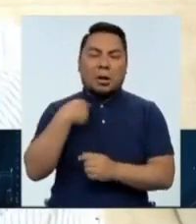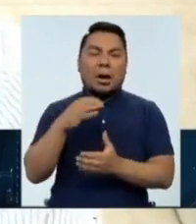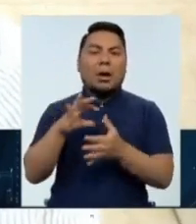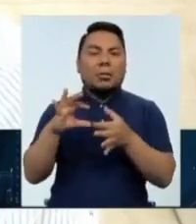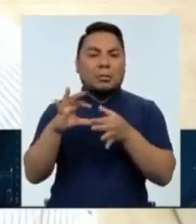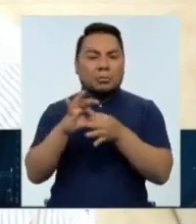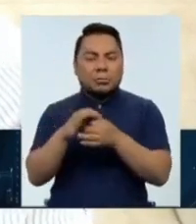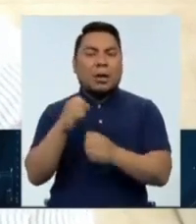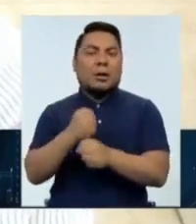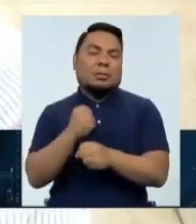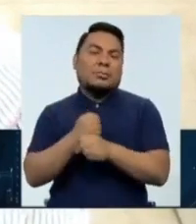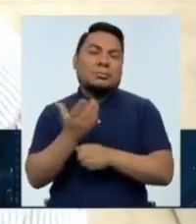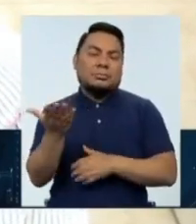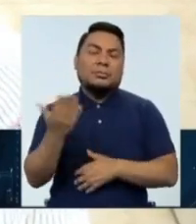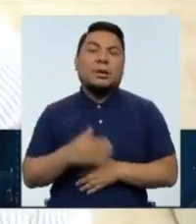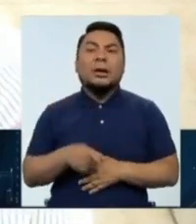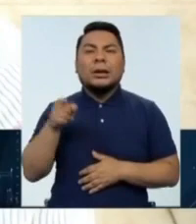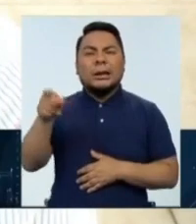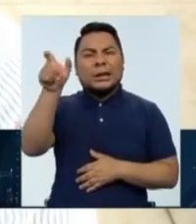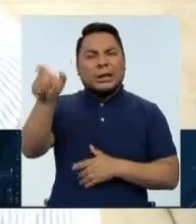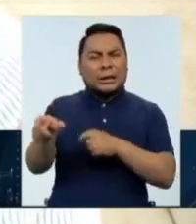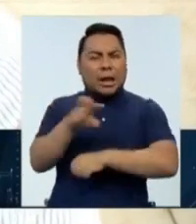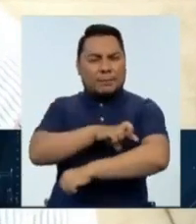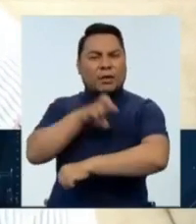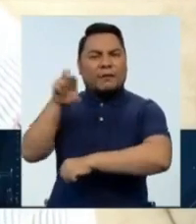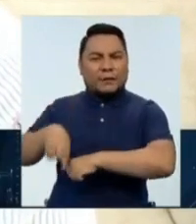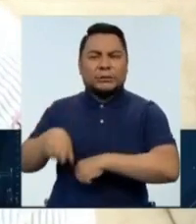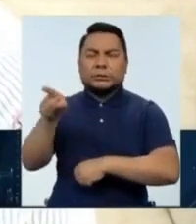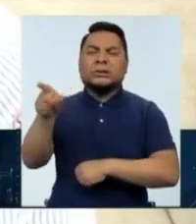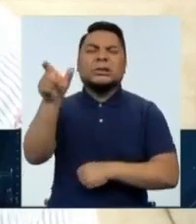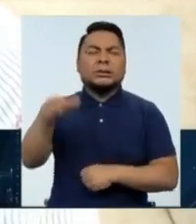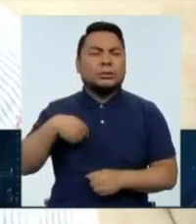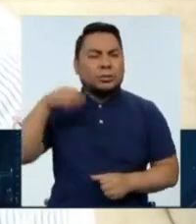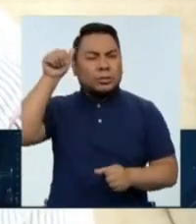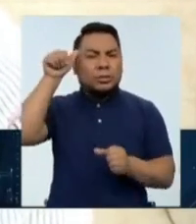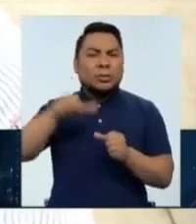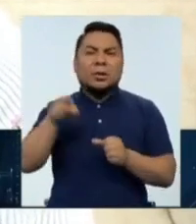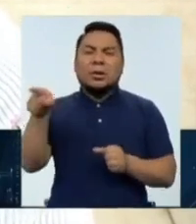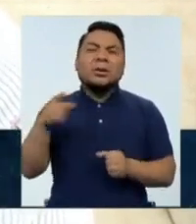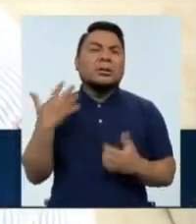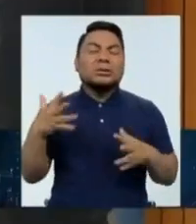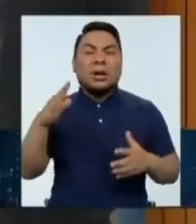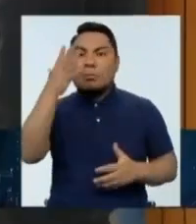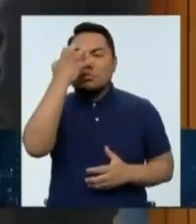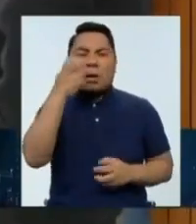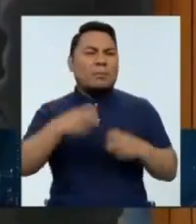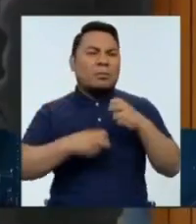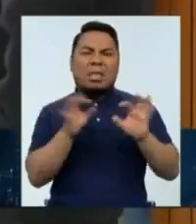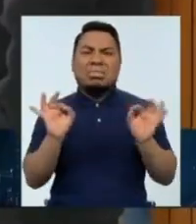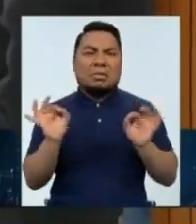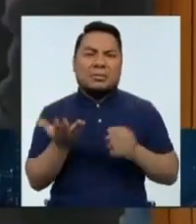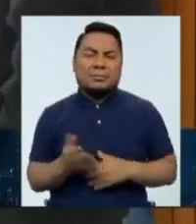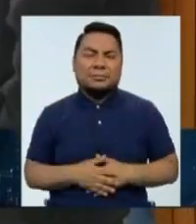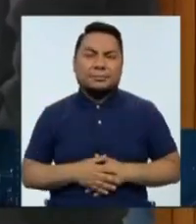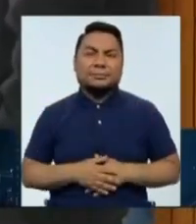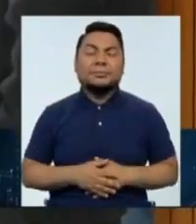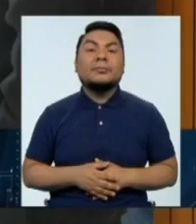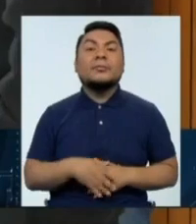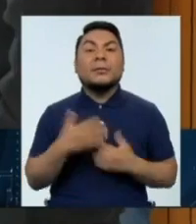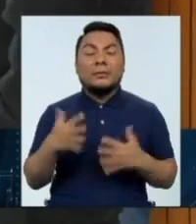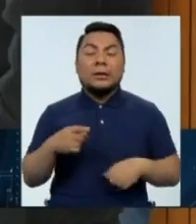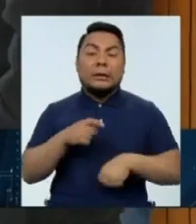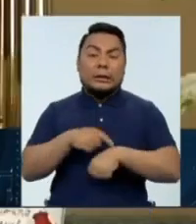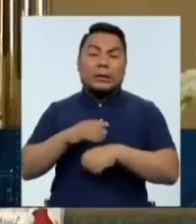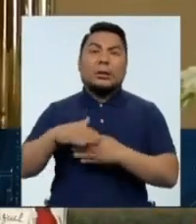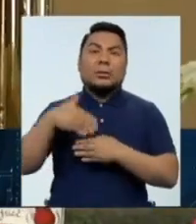Algo que yo rescato de Percy como profesional es que él no se hacía problemas con nada. En las próximas